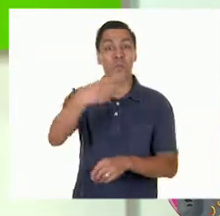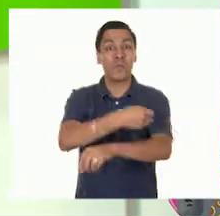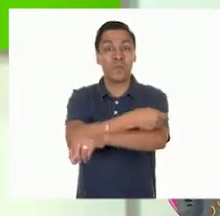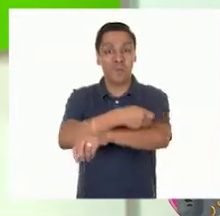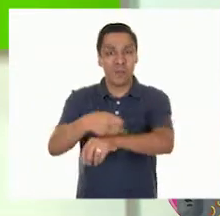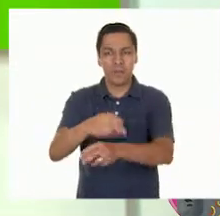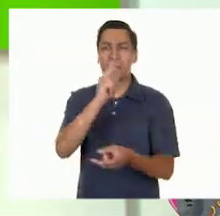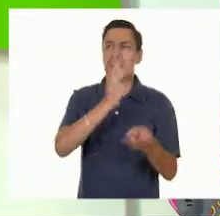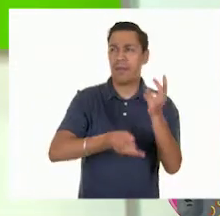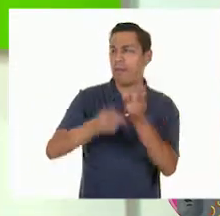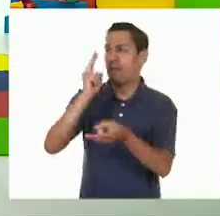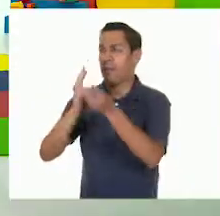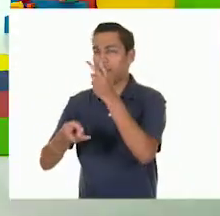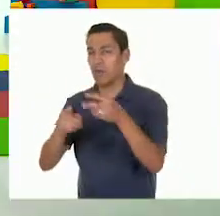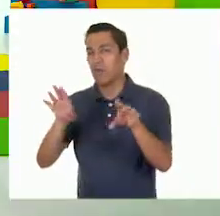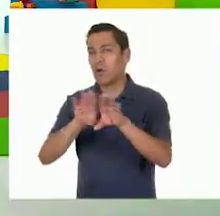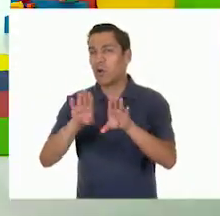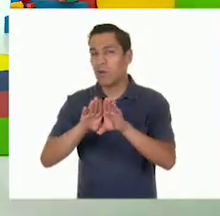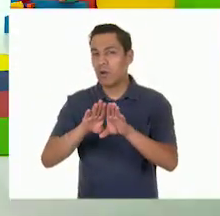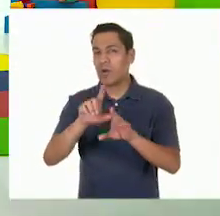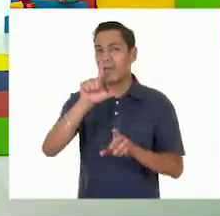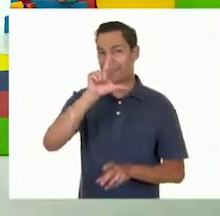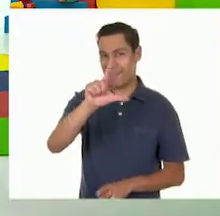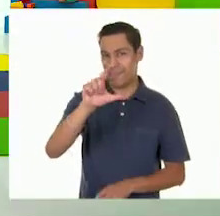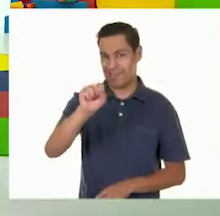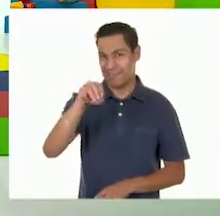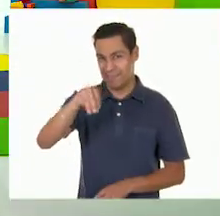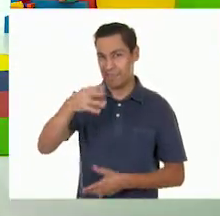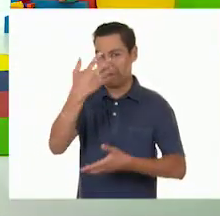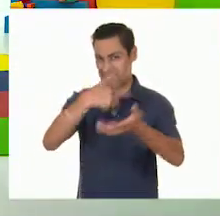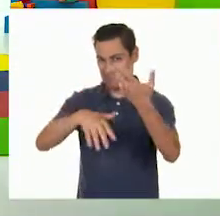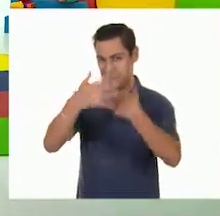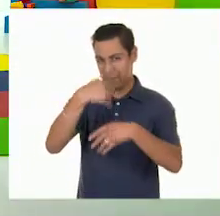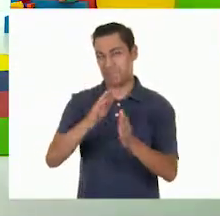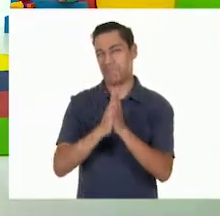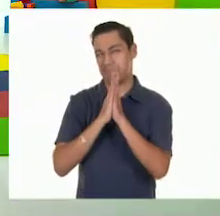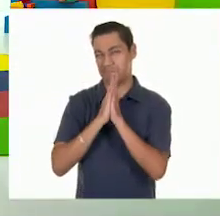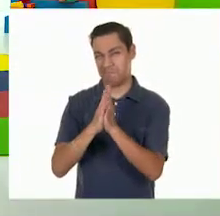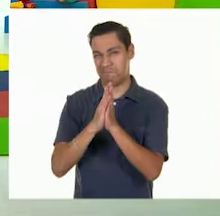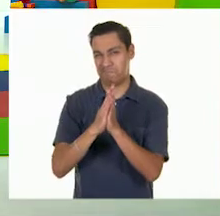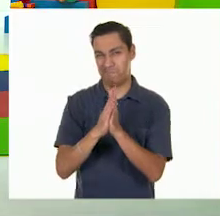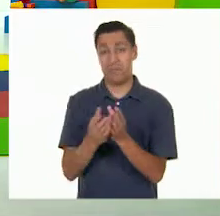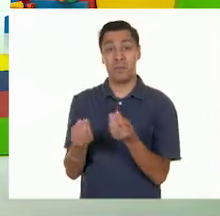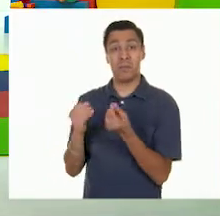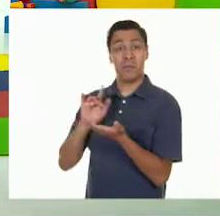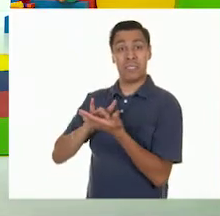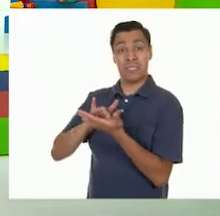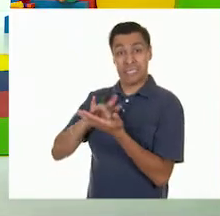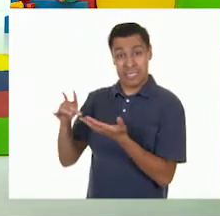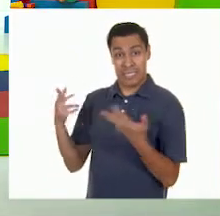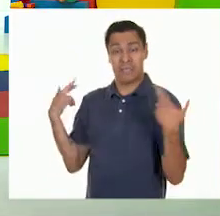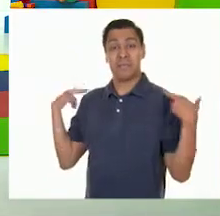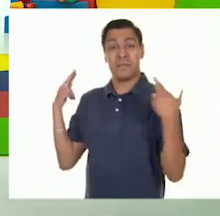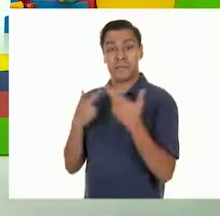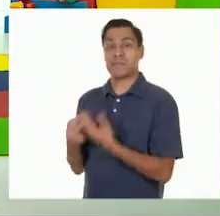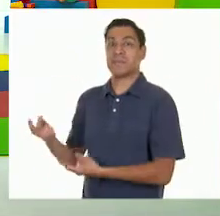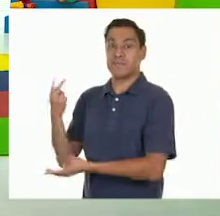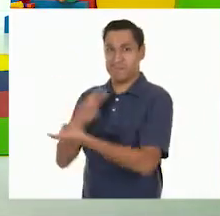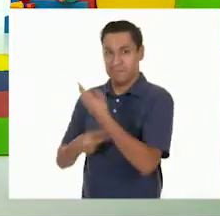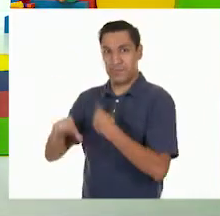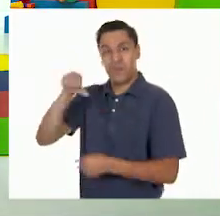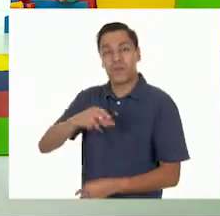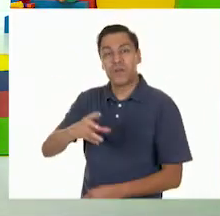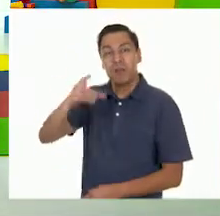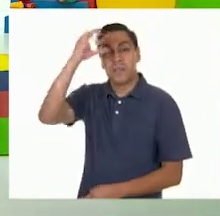en tu lengua materna muchísimas gracias itzá estuvo muy divertida la sesión de hoy y aprendimos algo muy